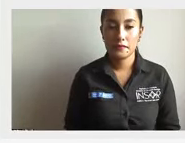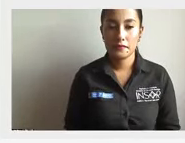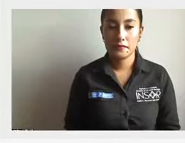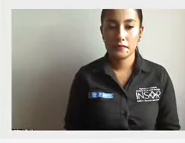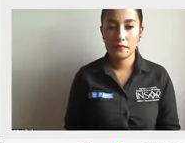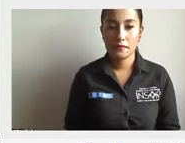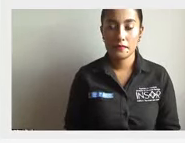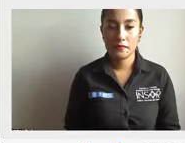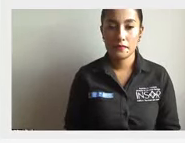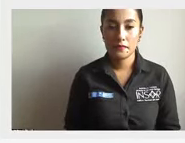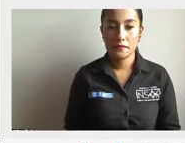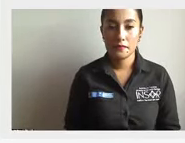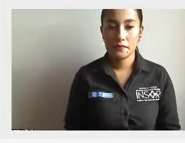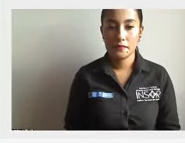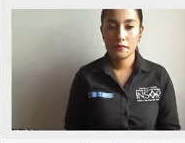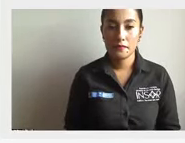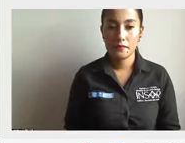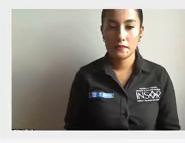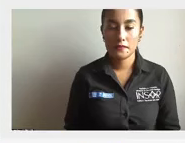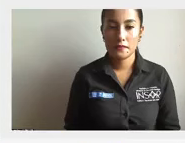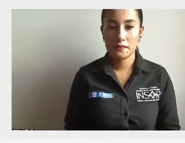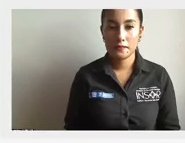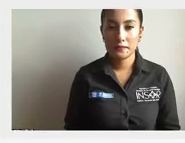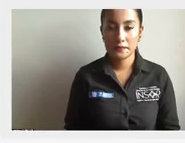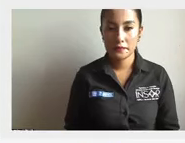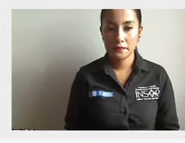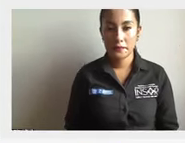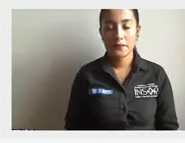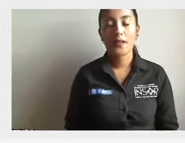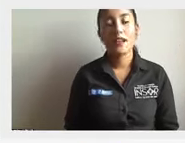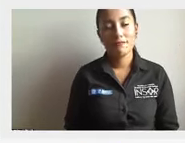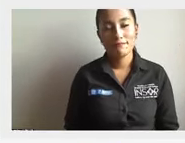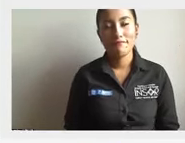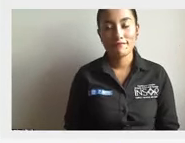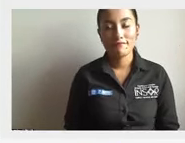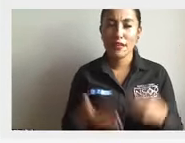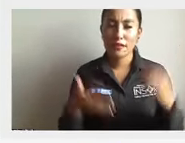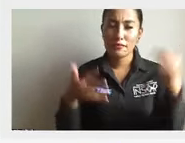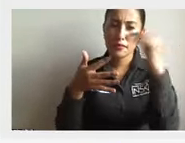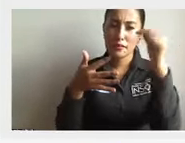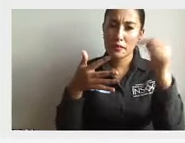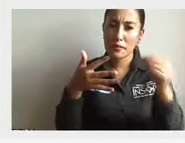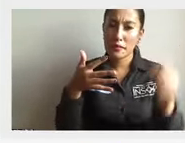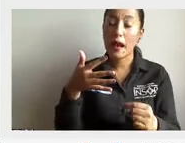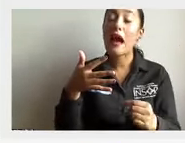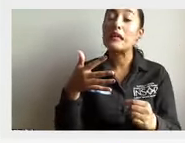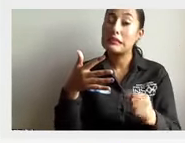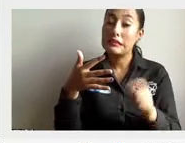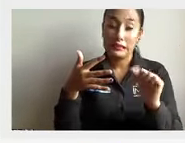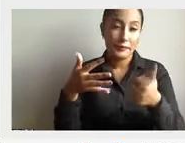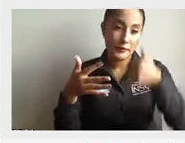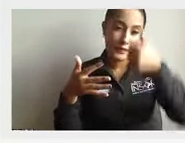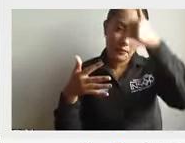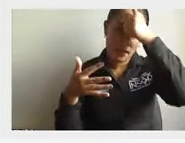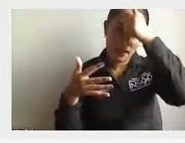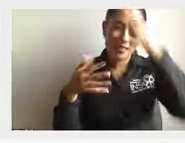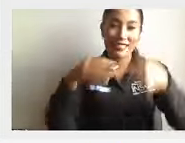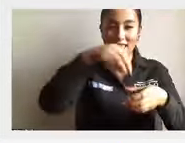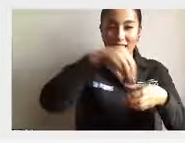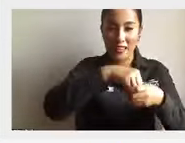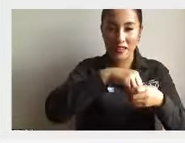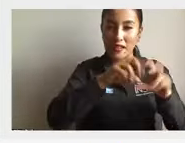al estudiante, ¿cierto? Sí, hay algunas cosas muy puntuales que tienen relación con la discapacidad y por eso quería preguntarle a Mónica en este